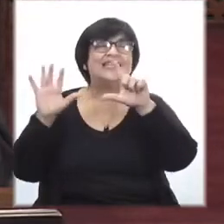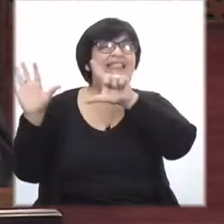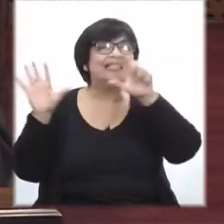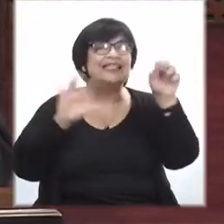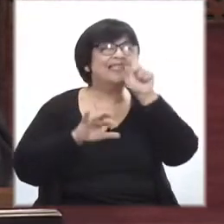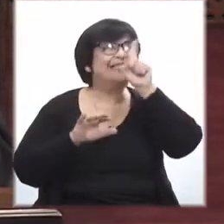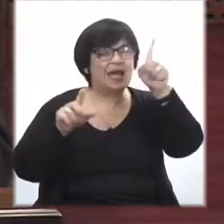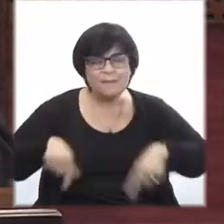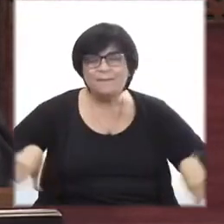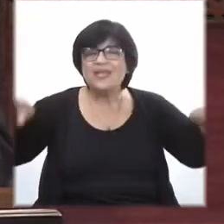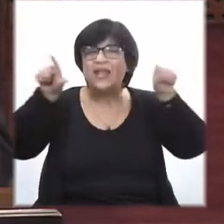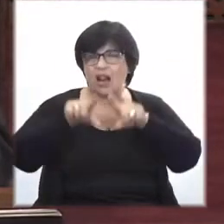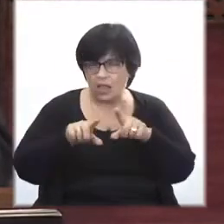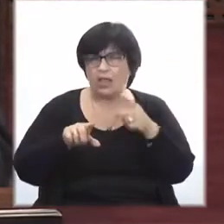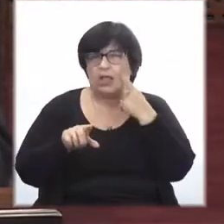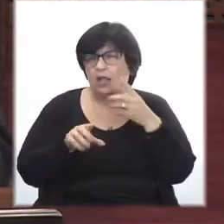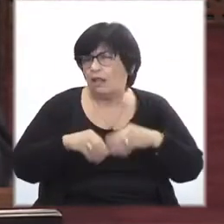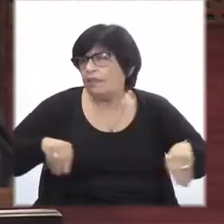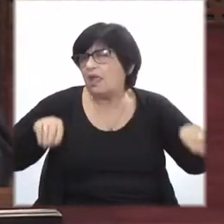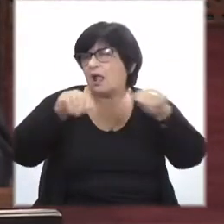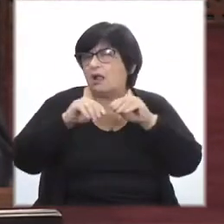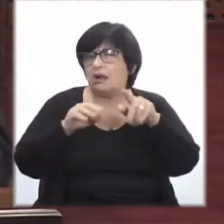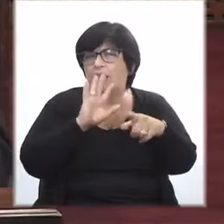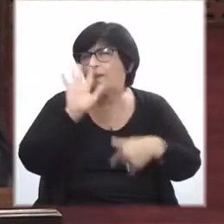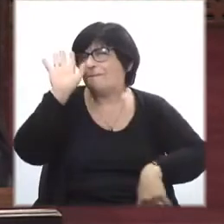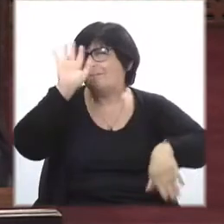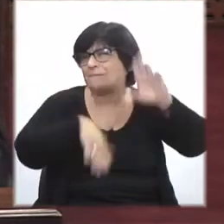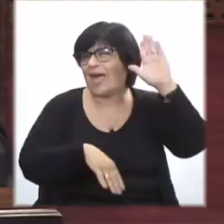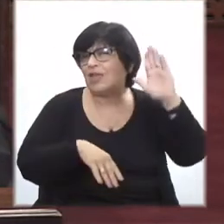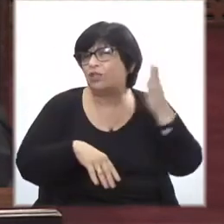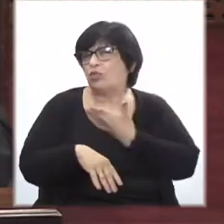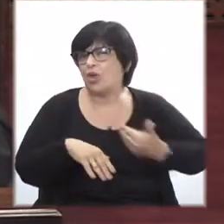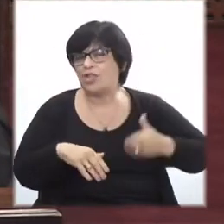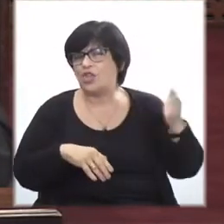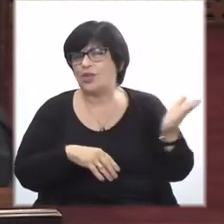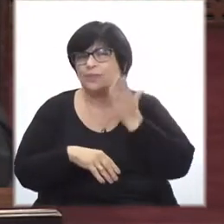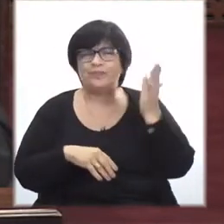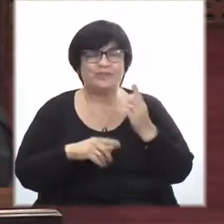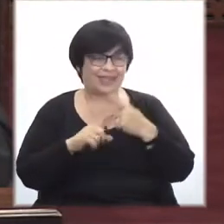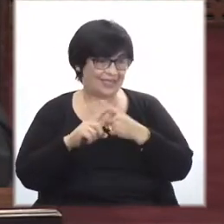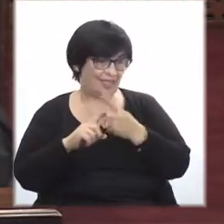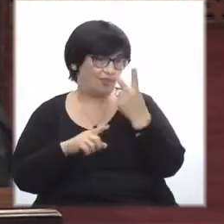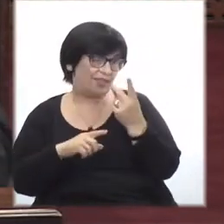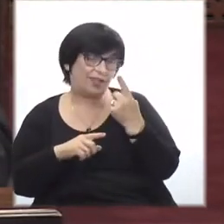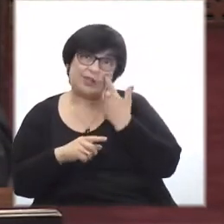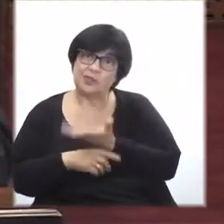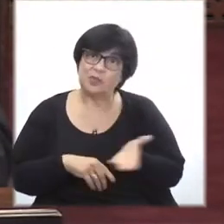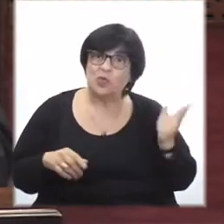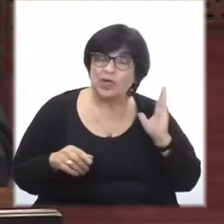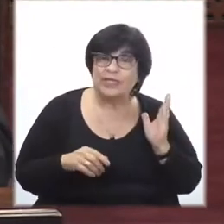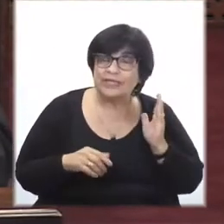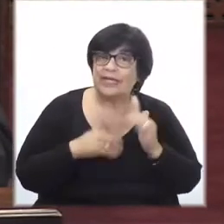700.000 hectáreas, constituyéndose así en los mayores propietarios de tierras del país en el siglo XXI, verificándose un proceso